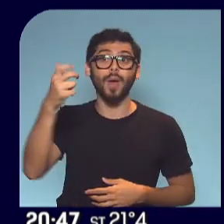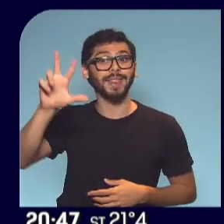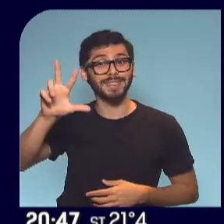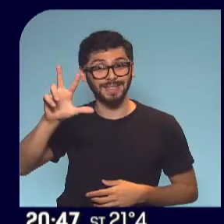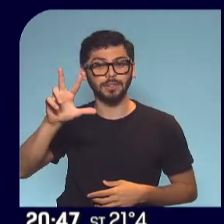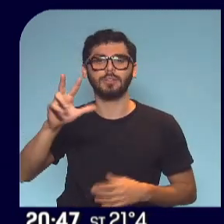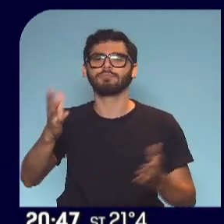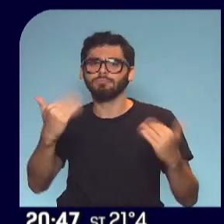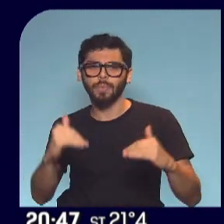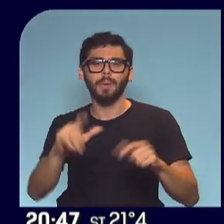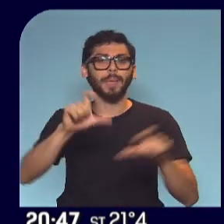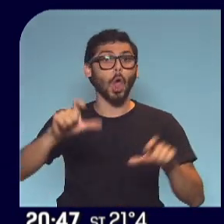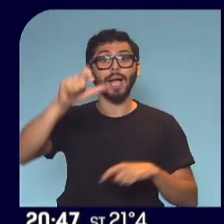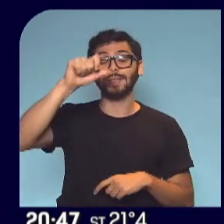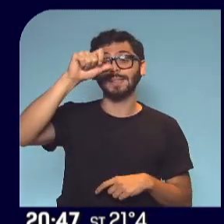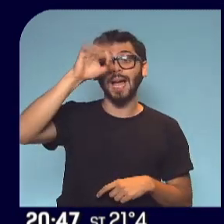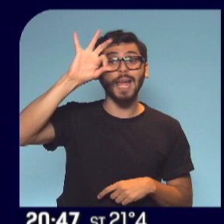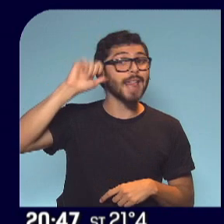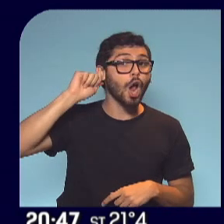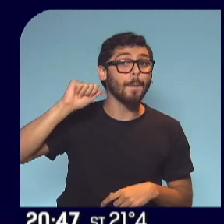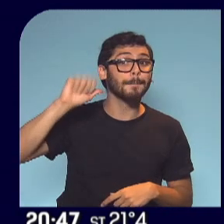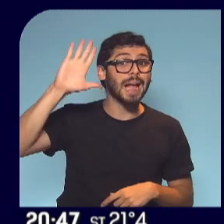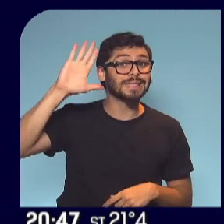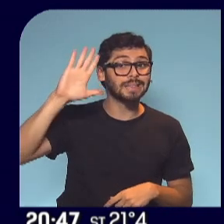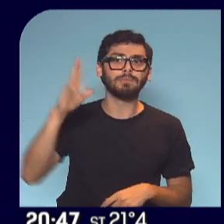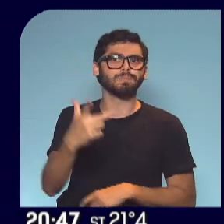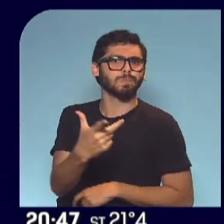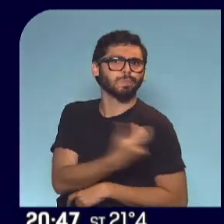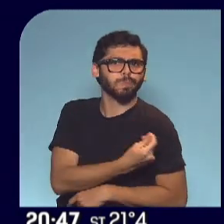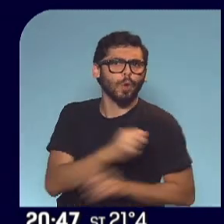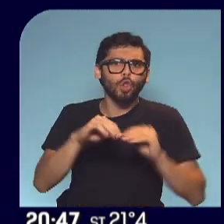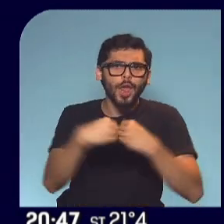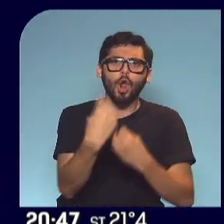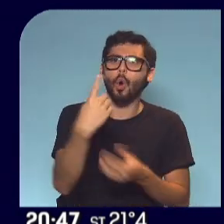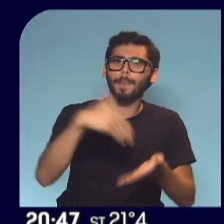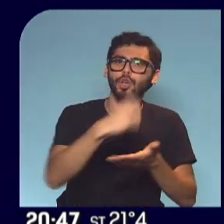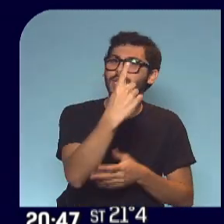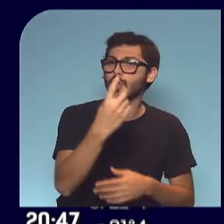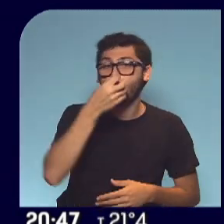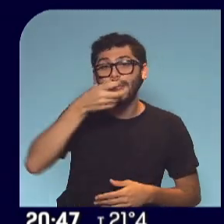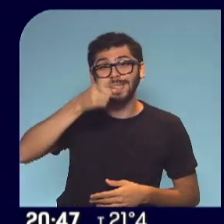185.893. Por su parte, las personas mayores de 60 años ya alcanzó el dato a